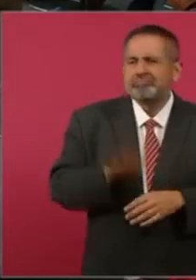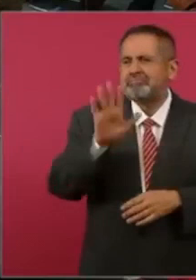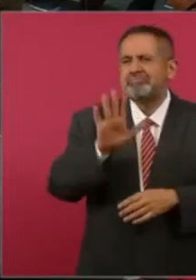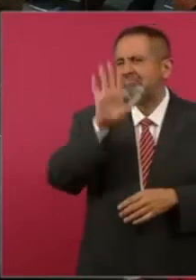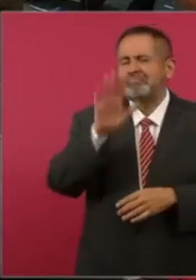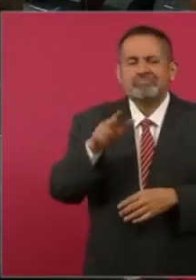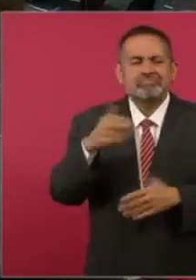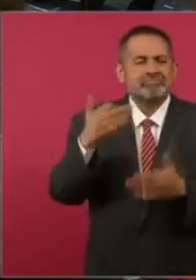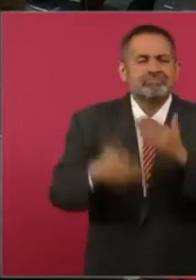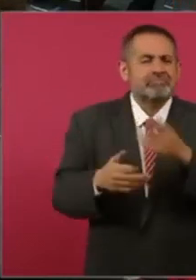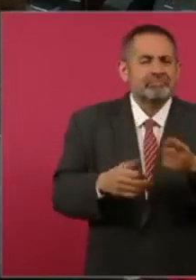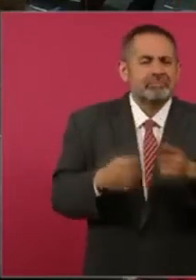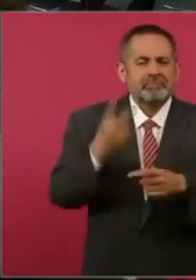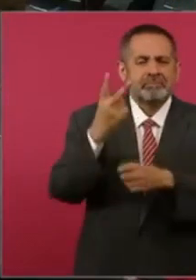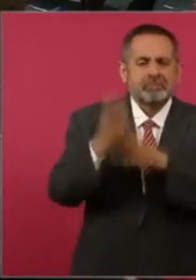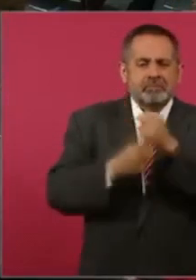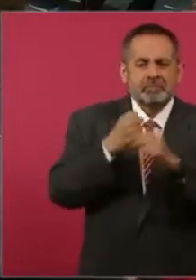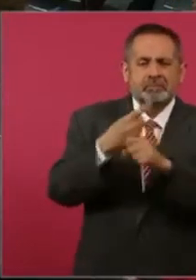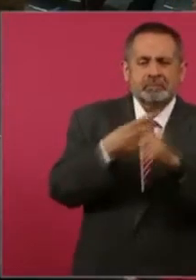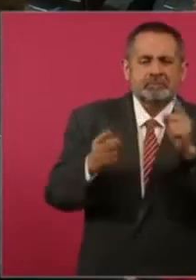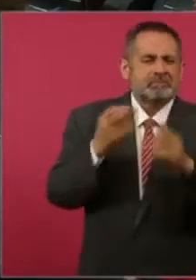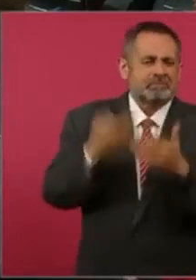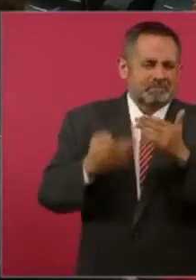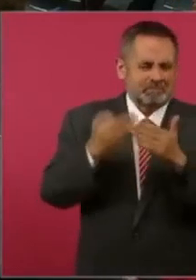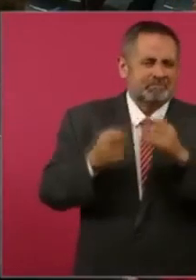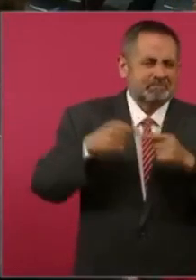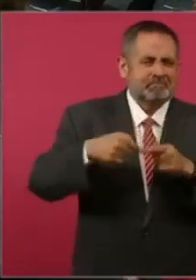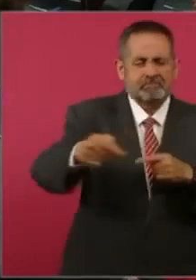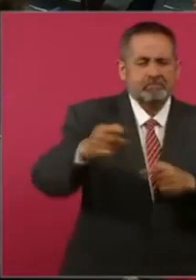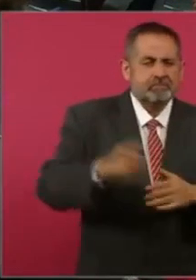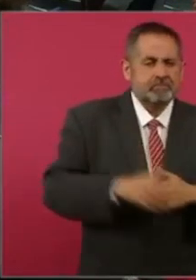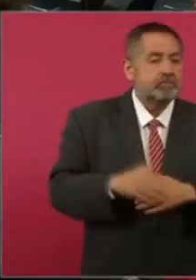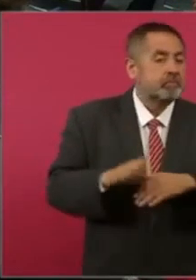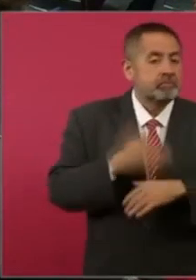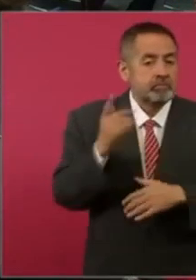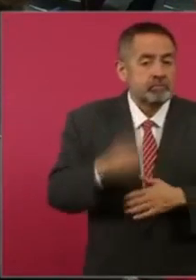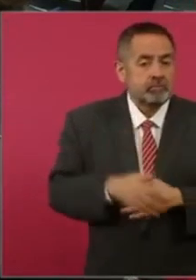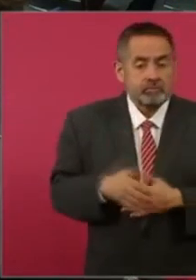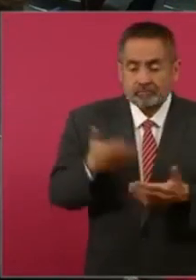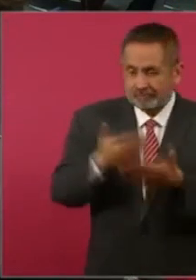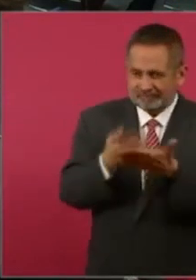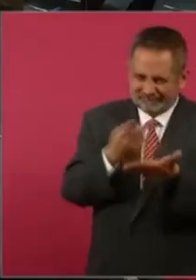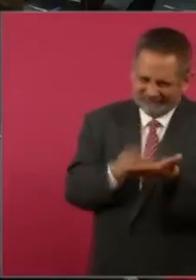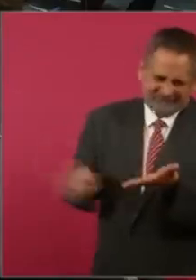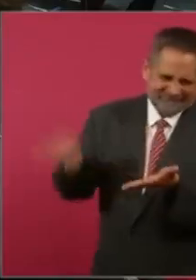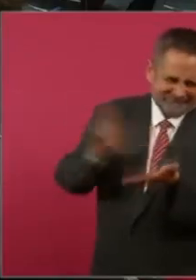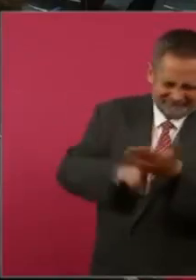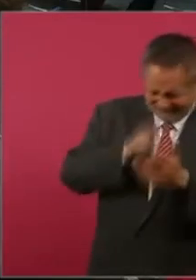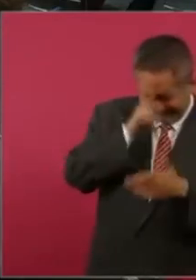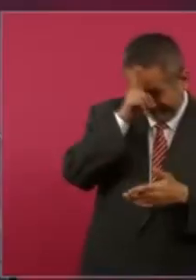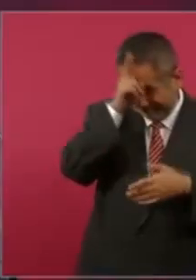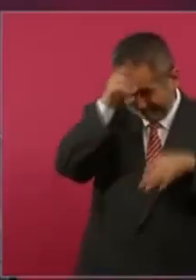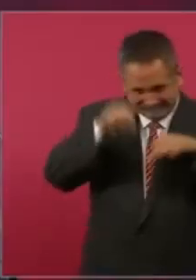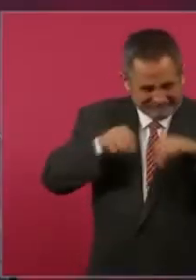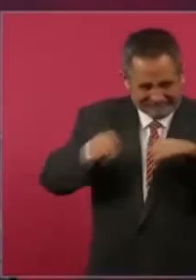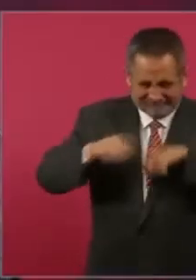faltaran dos años y medio todavía porque ahora vamos a trabajar más